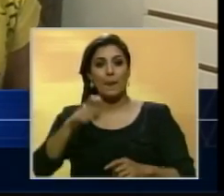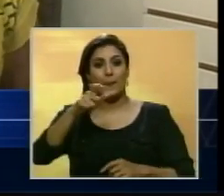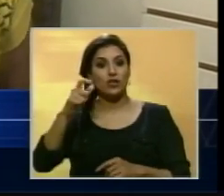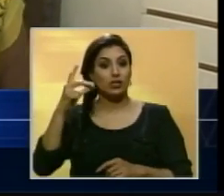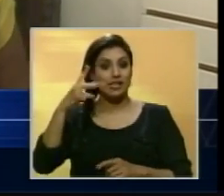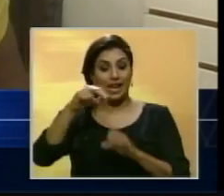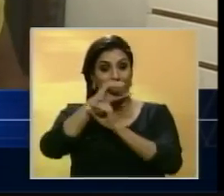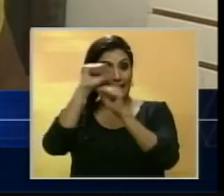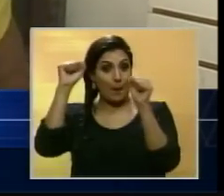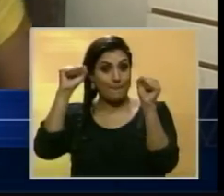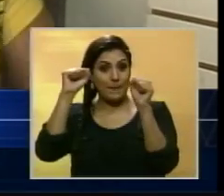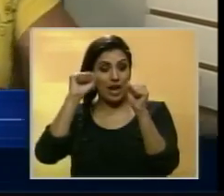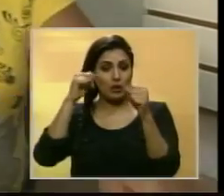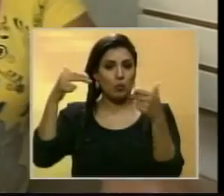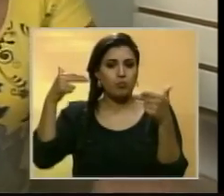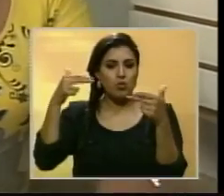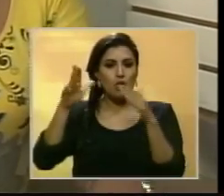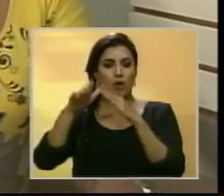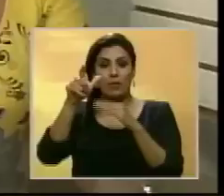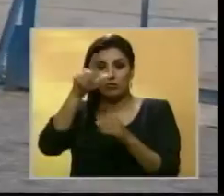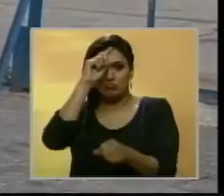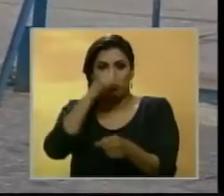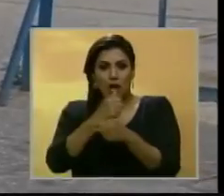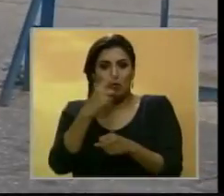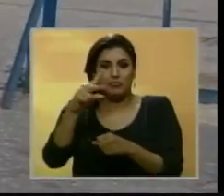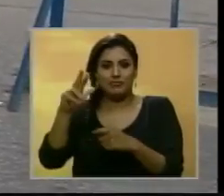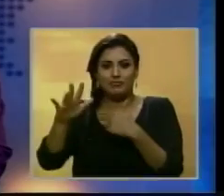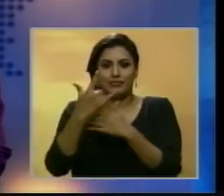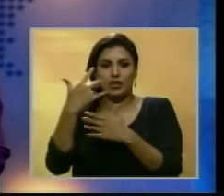salen en la mañana a trabajar.